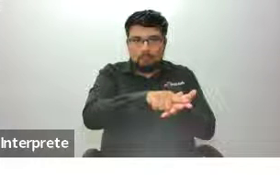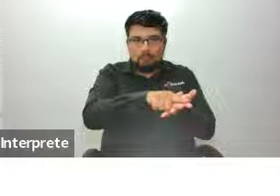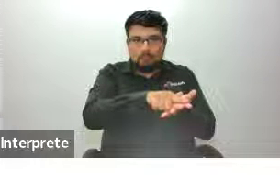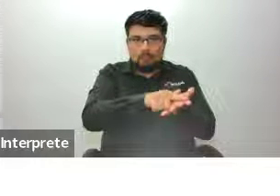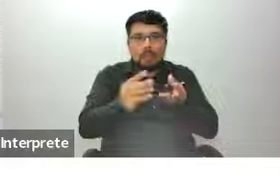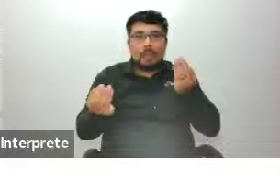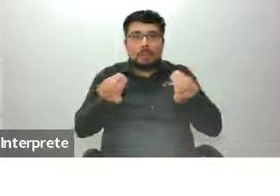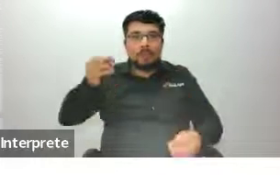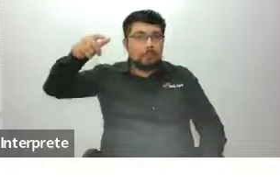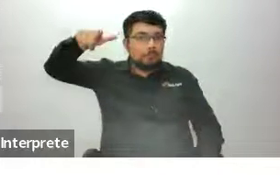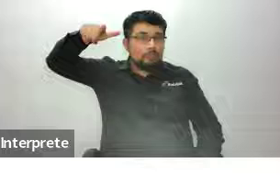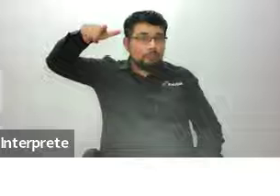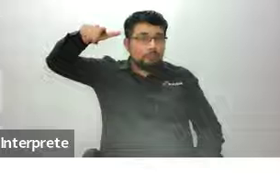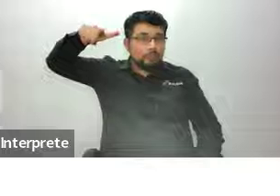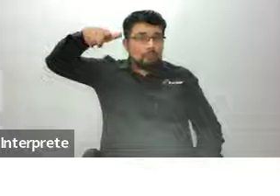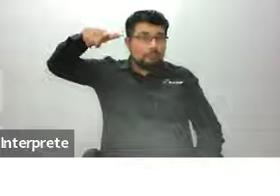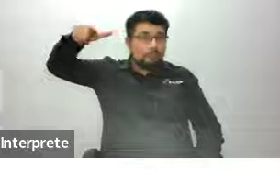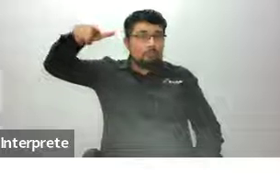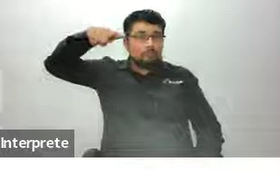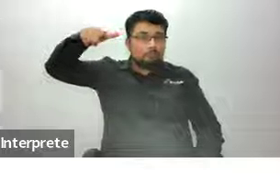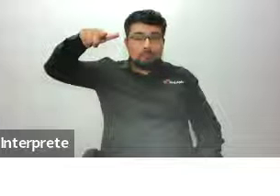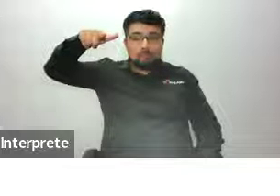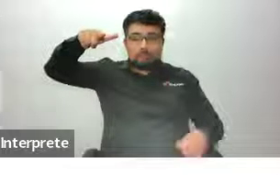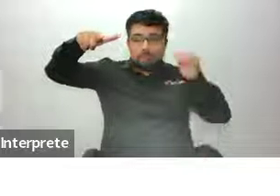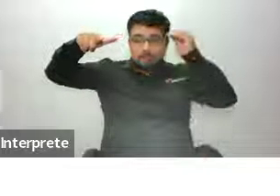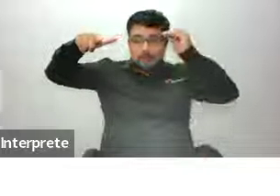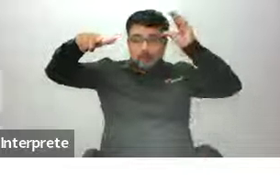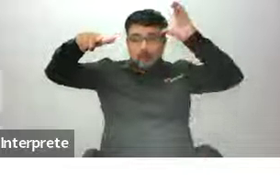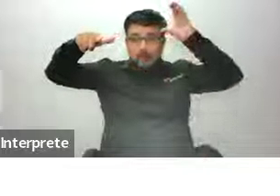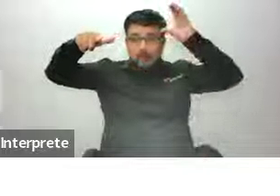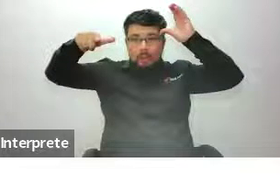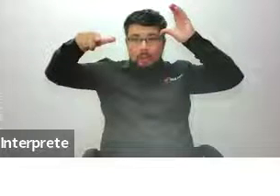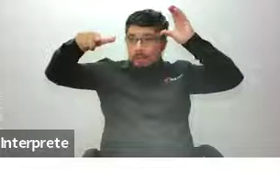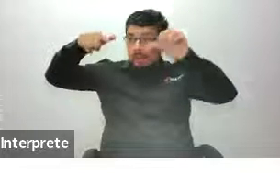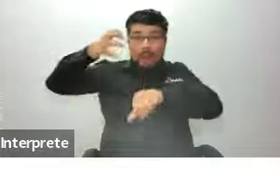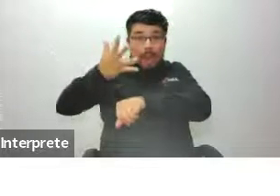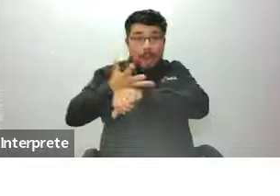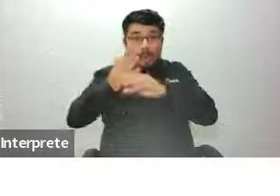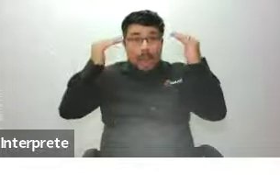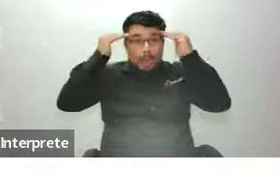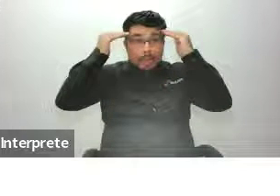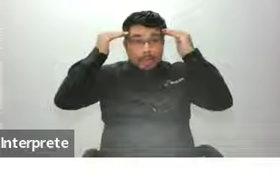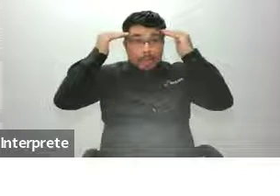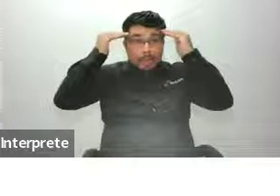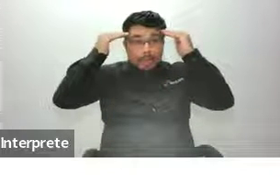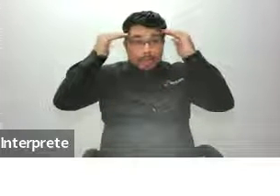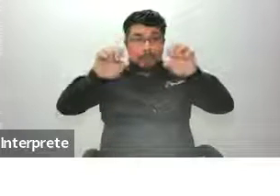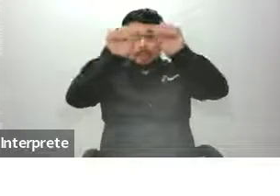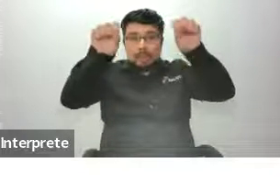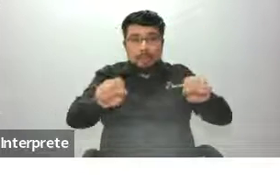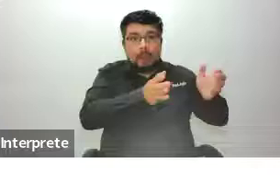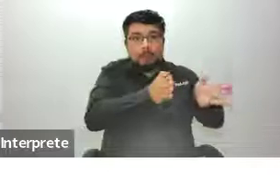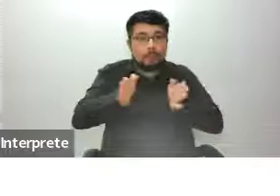potencial cognitivo que está en nuestras cabezas, ¿no? Este potencial que tenemos, este sistema organizado,